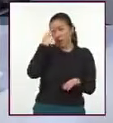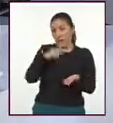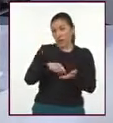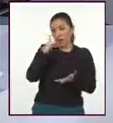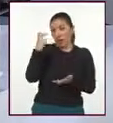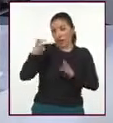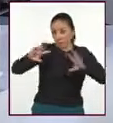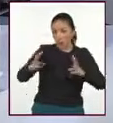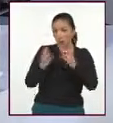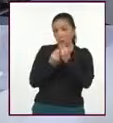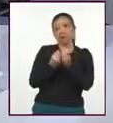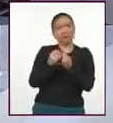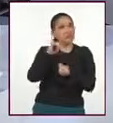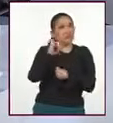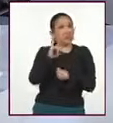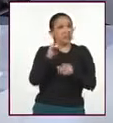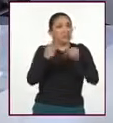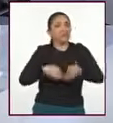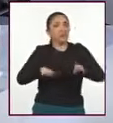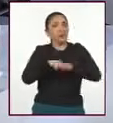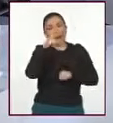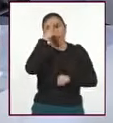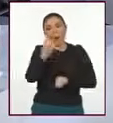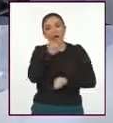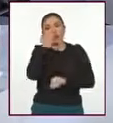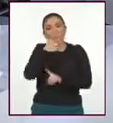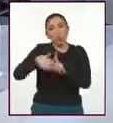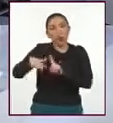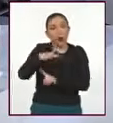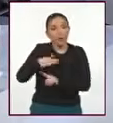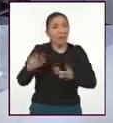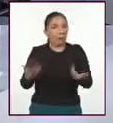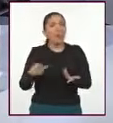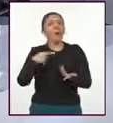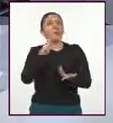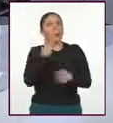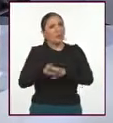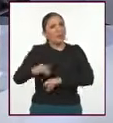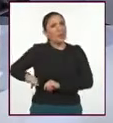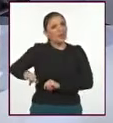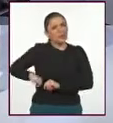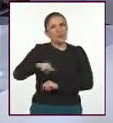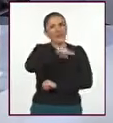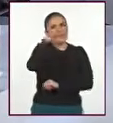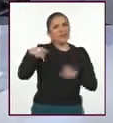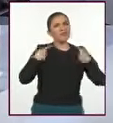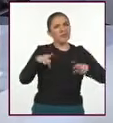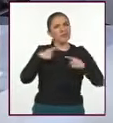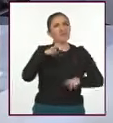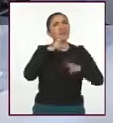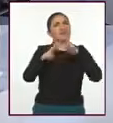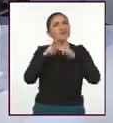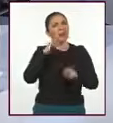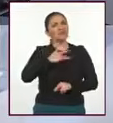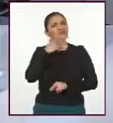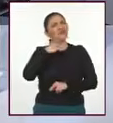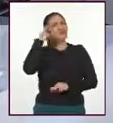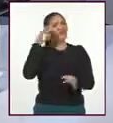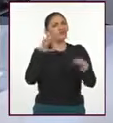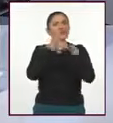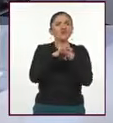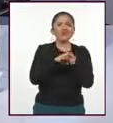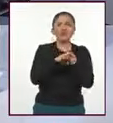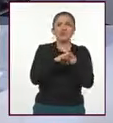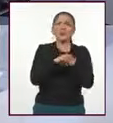esto sí forma parte de un contexto escolar, pero qué interesante las respuestas y que la gente lo relacione con lo